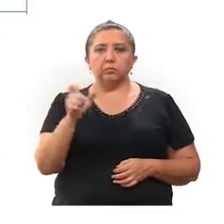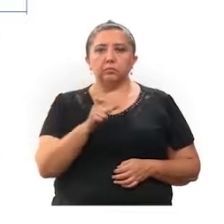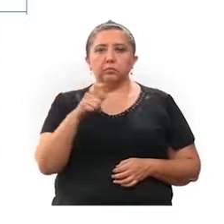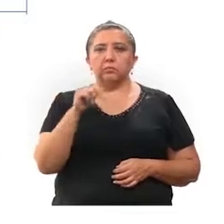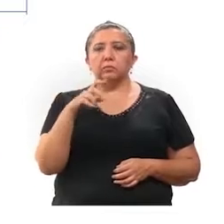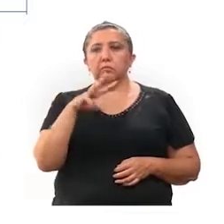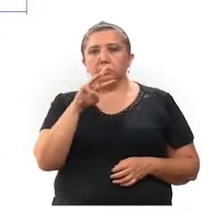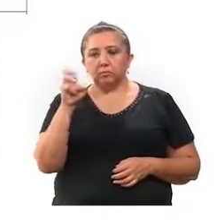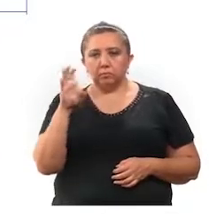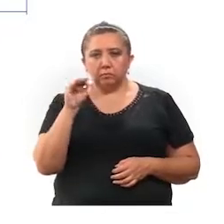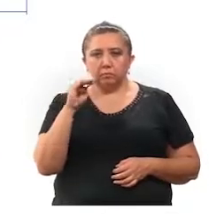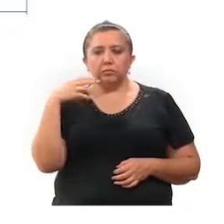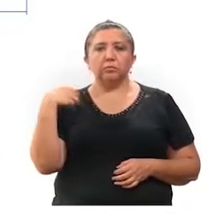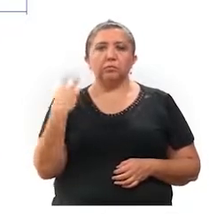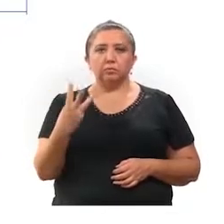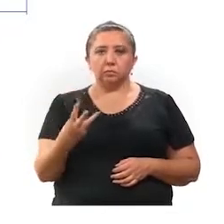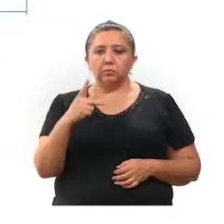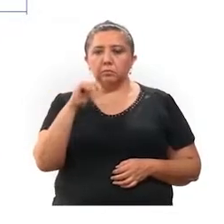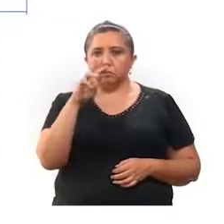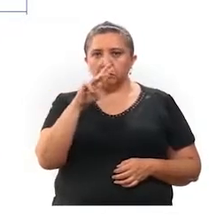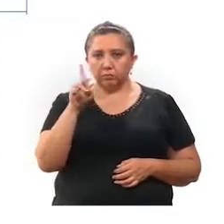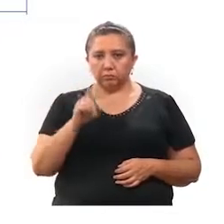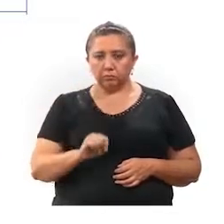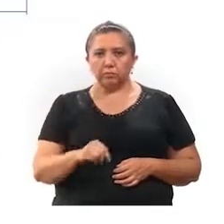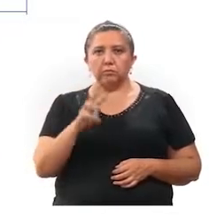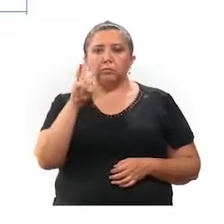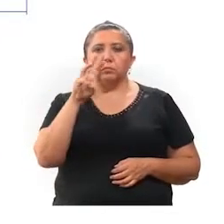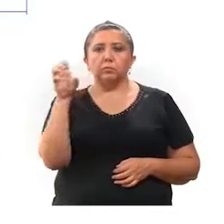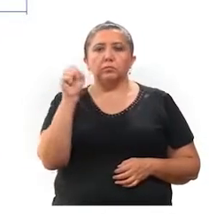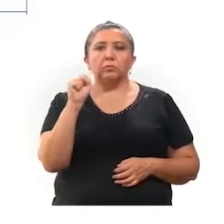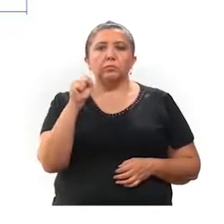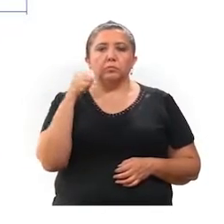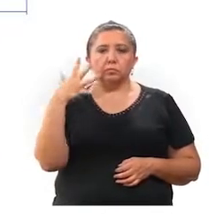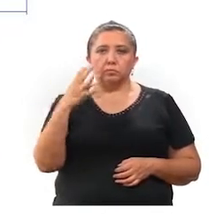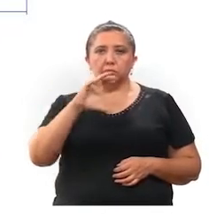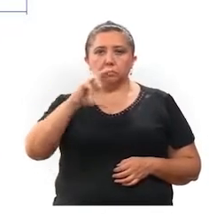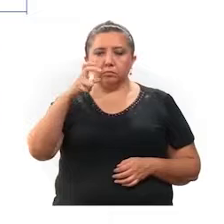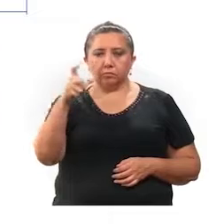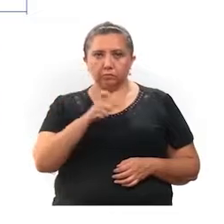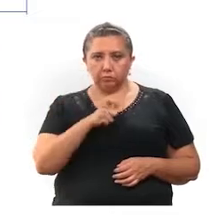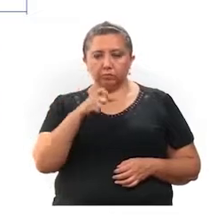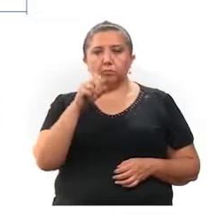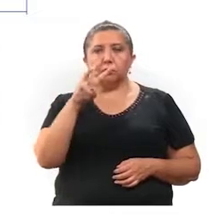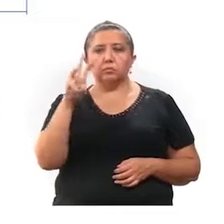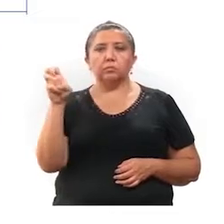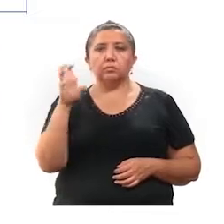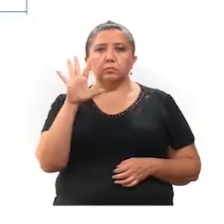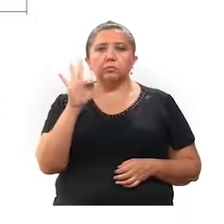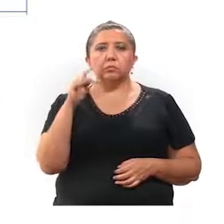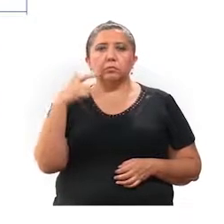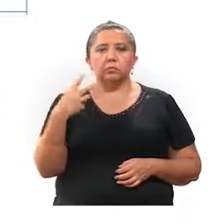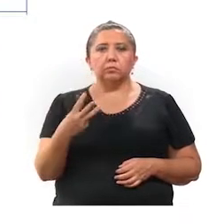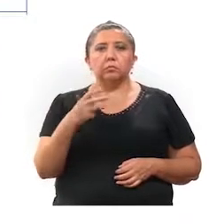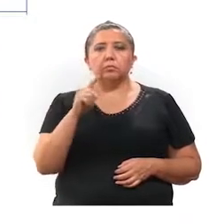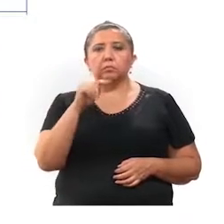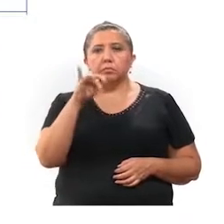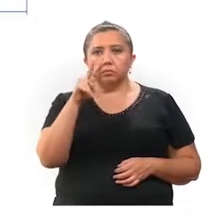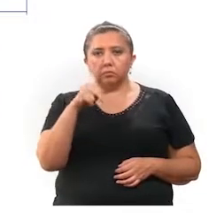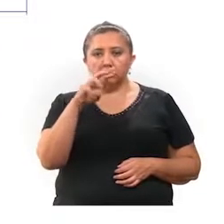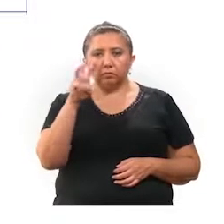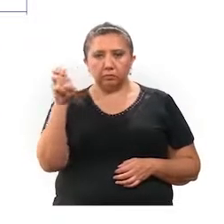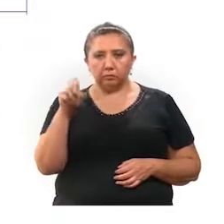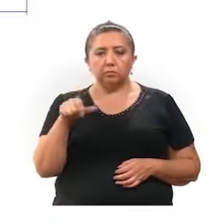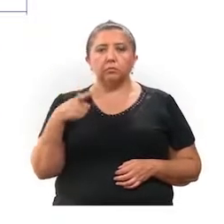Oxcuscap 393, Temozón 365, Chemash 343 y Tinum 313.